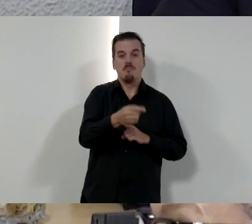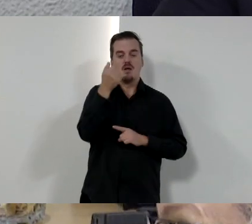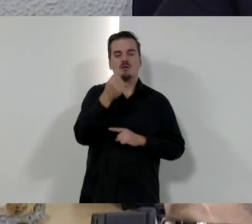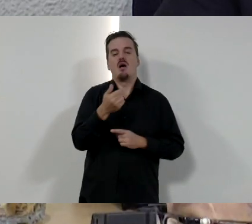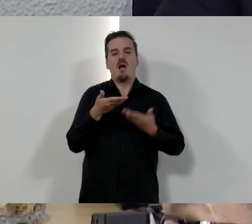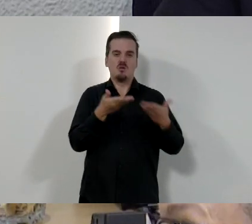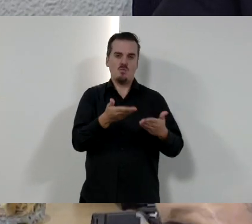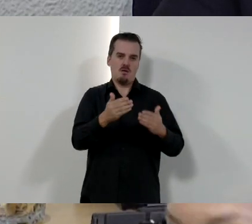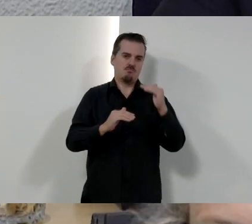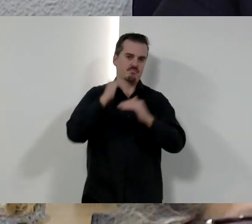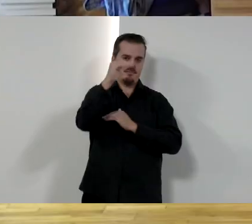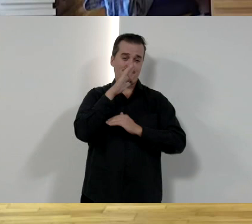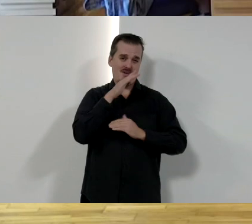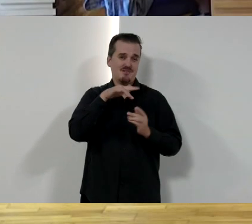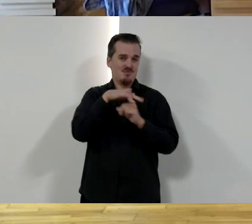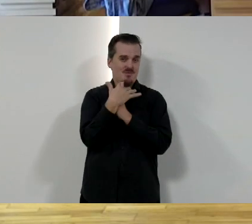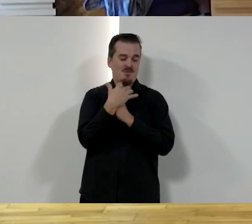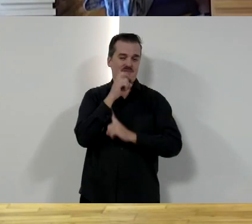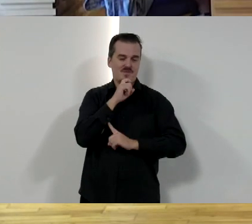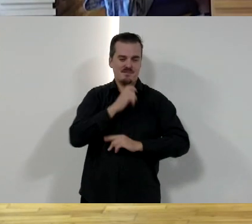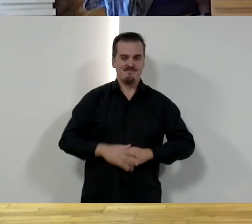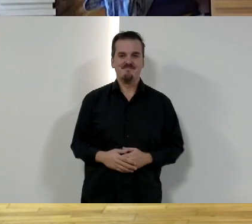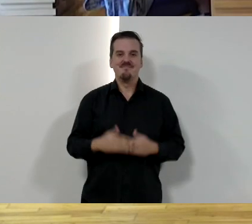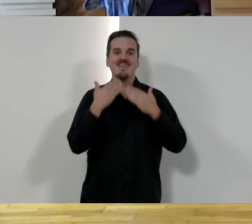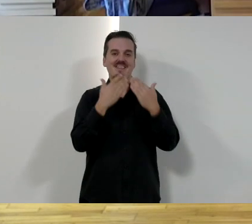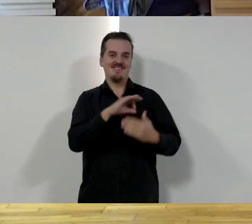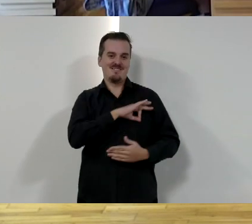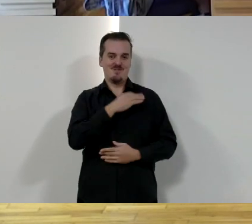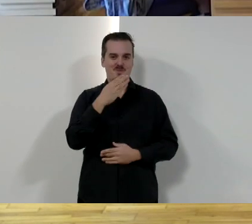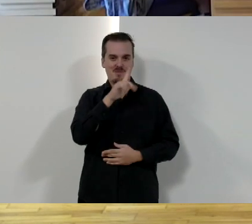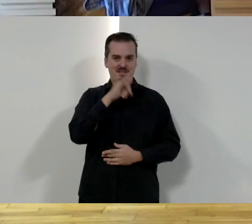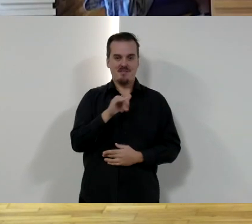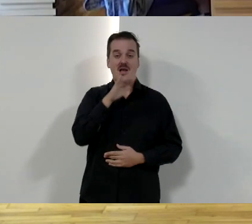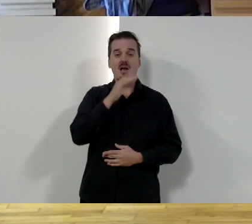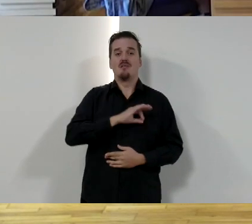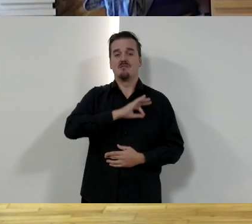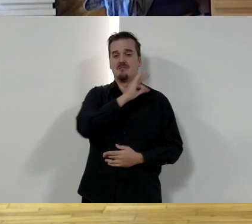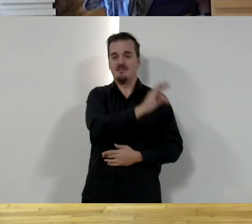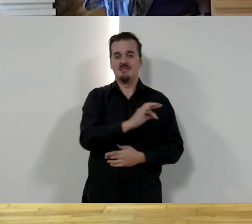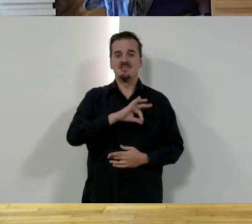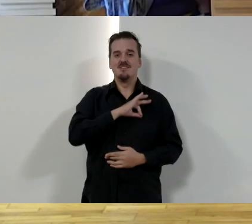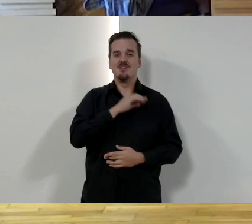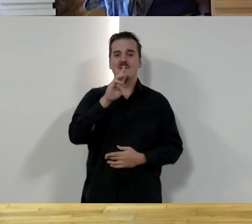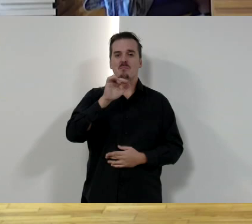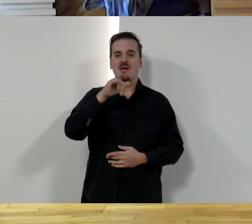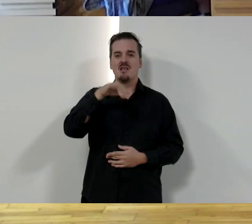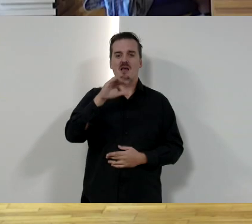tan, tan difíciles. Nada más, muchas gracias. Gracias, señor Blázquez. Pues tiene la palabra la señora Peinado por el Grupo Municipal de Unidas